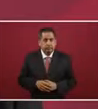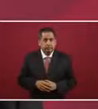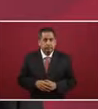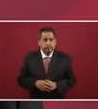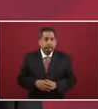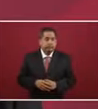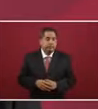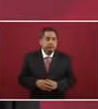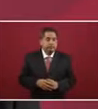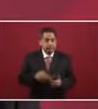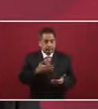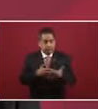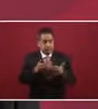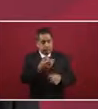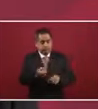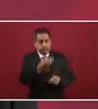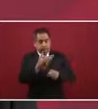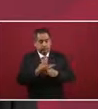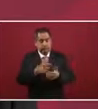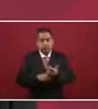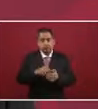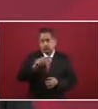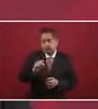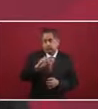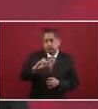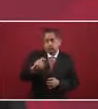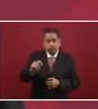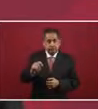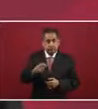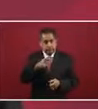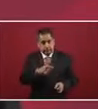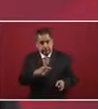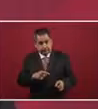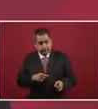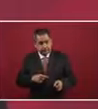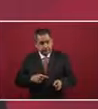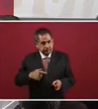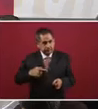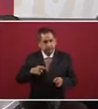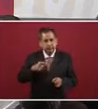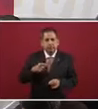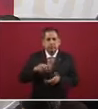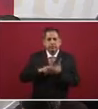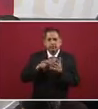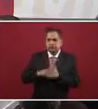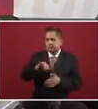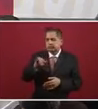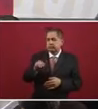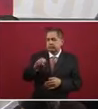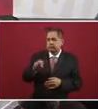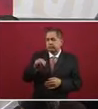el que está de secretario de comunicaciones, el ingeniero Jiménez Espriu,